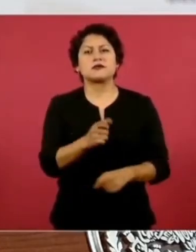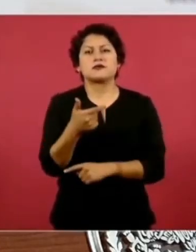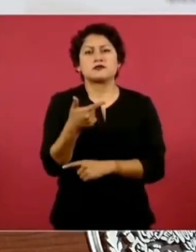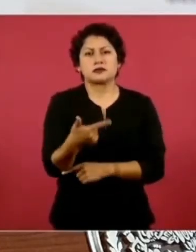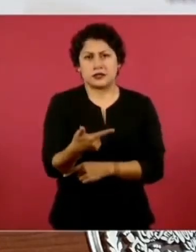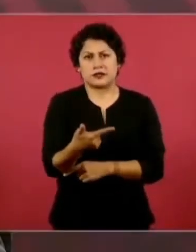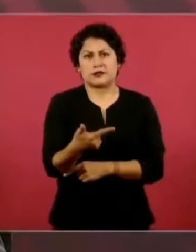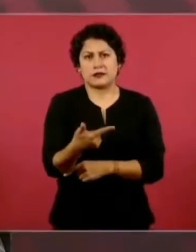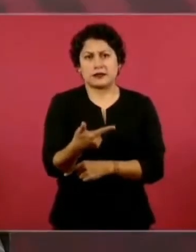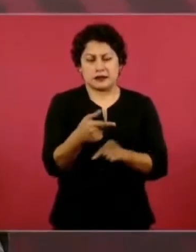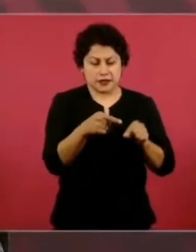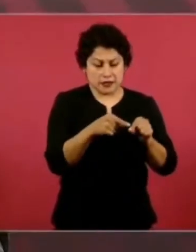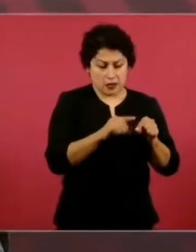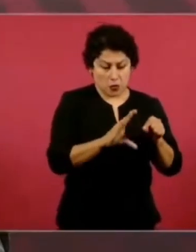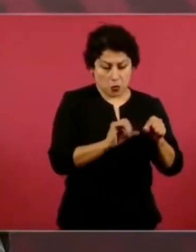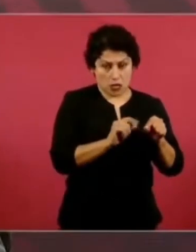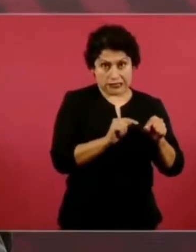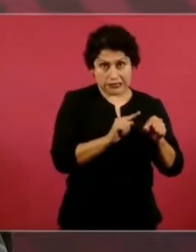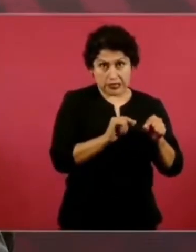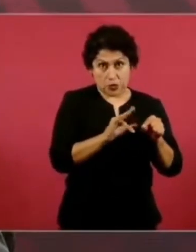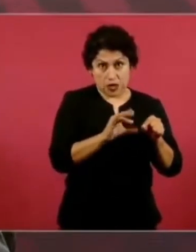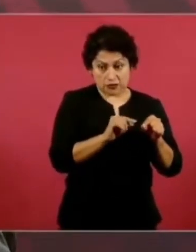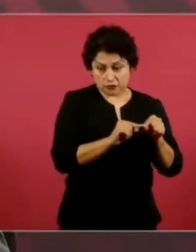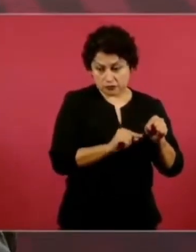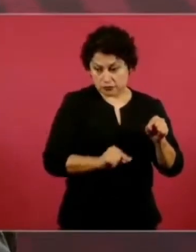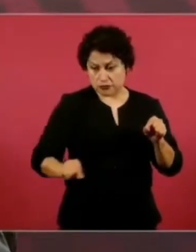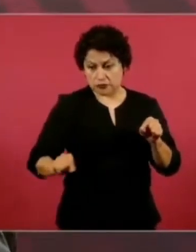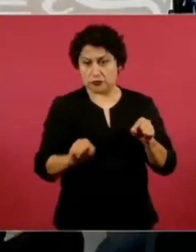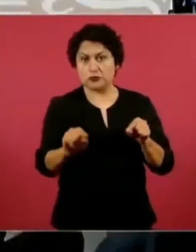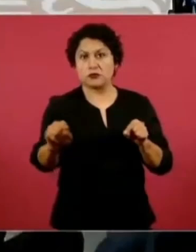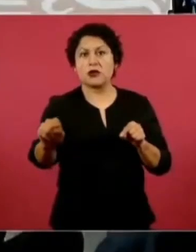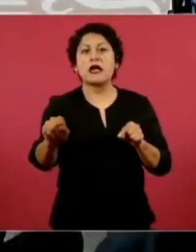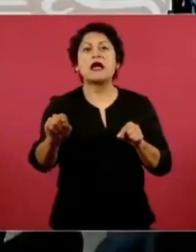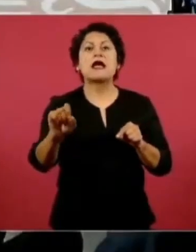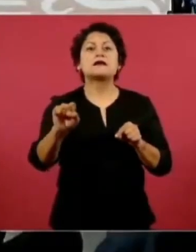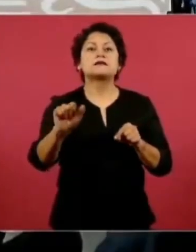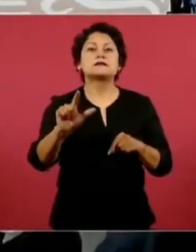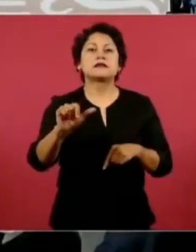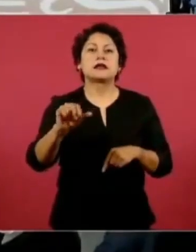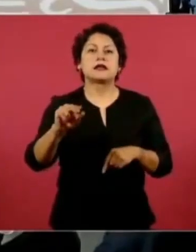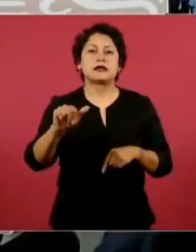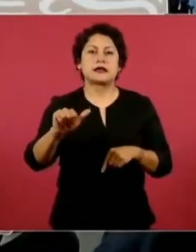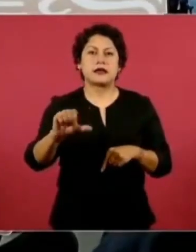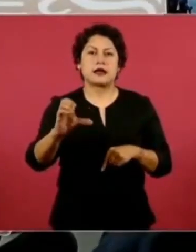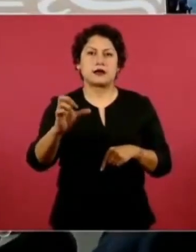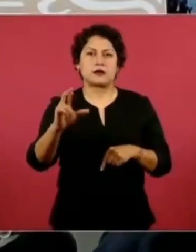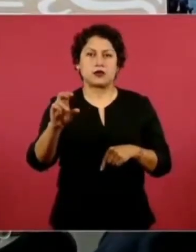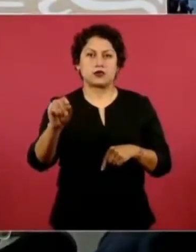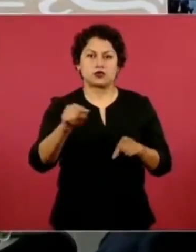de Coatzacoalcos a Salina Cruz y esta supuesta afectación es de